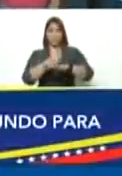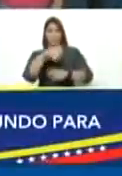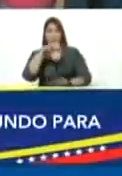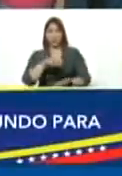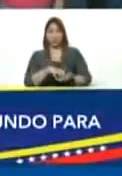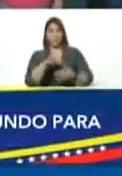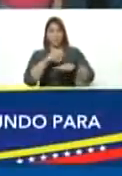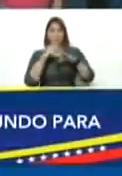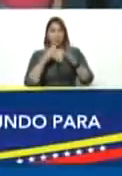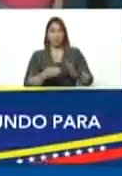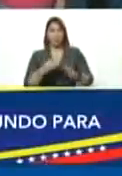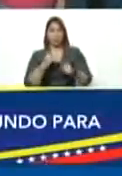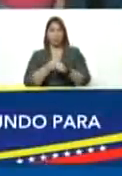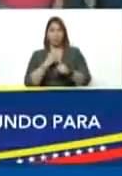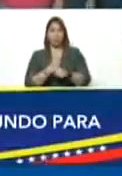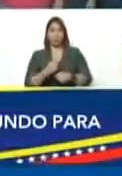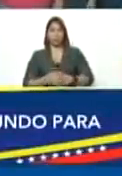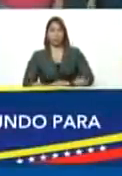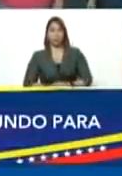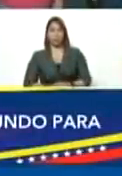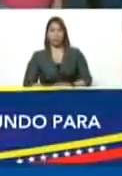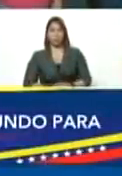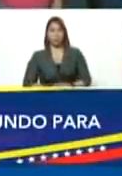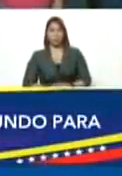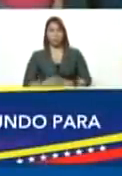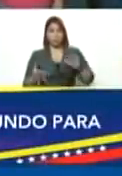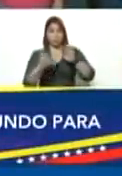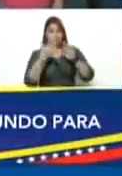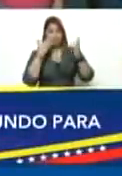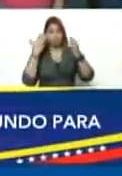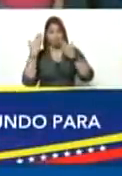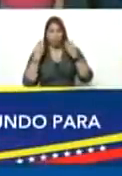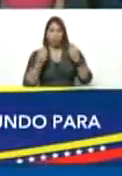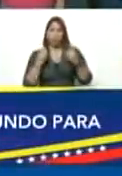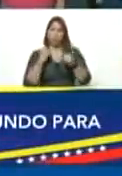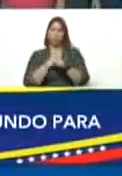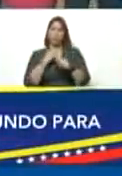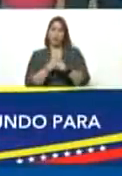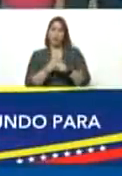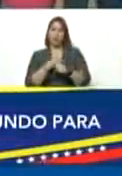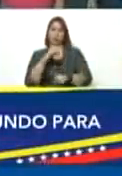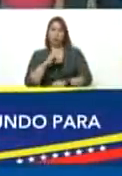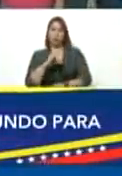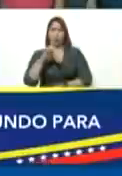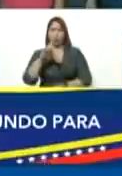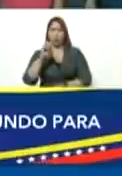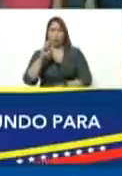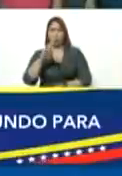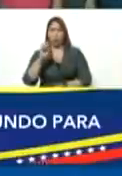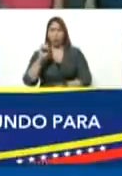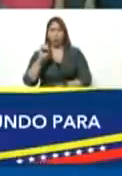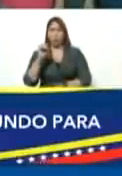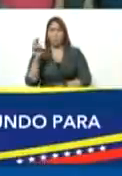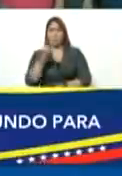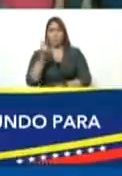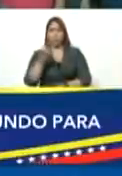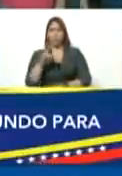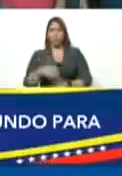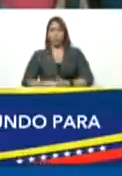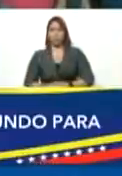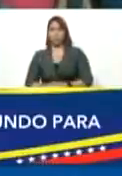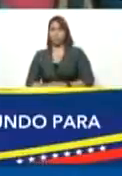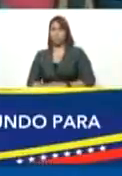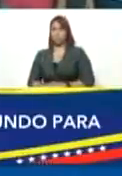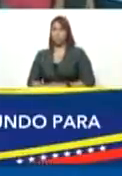del Ministerio del Trabajo. Adelante, ¿cómo está el trabajo en Cloros de Venezuela? Por favor, Fernando,